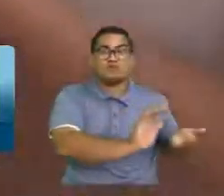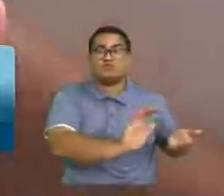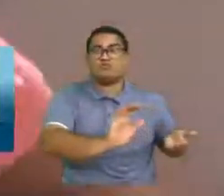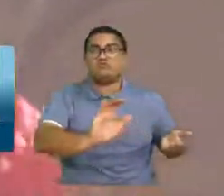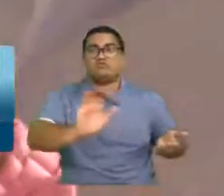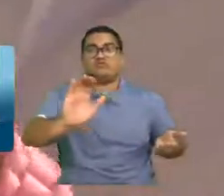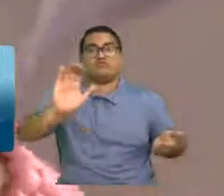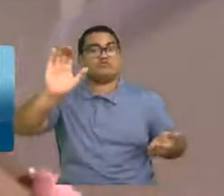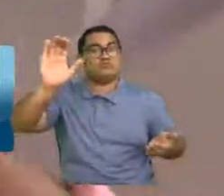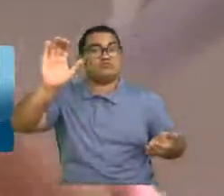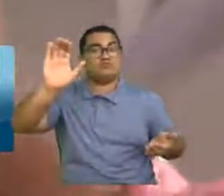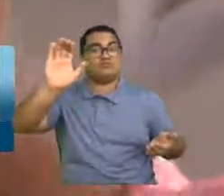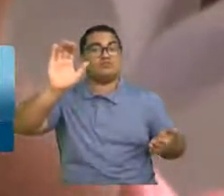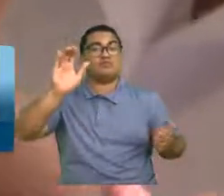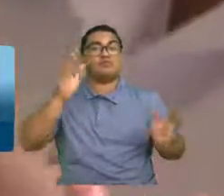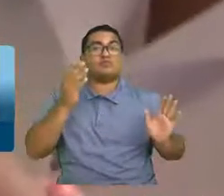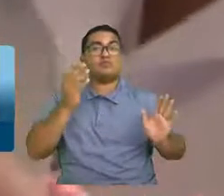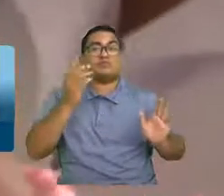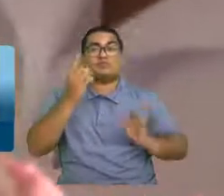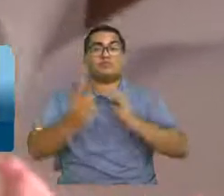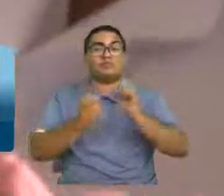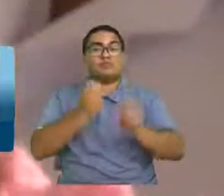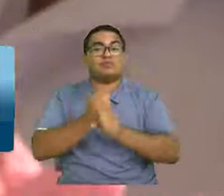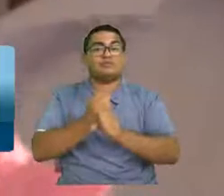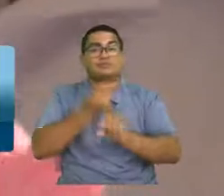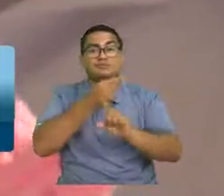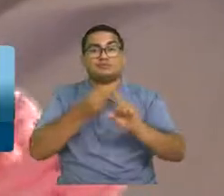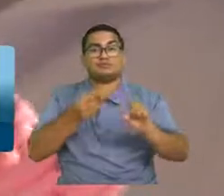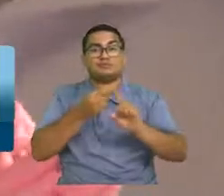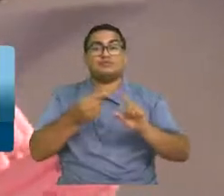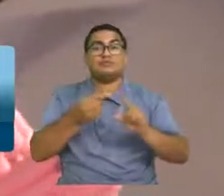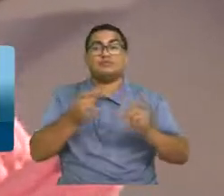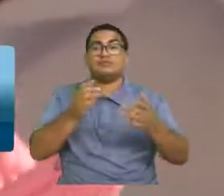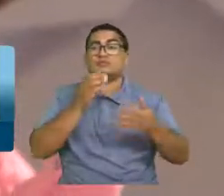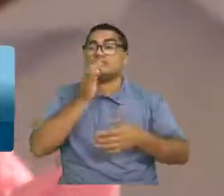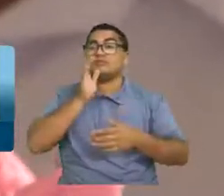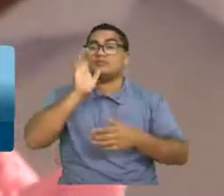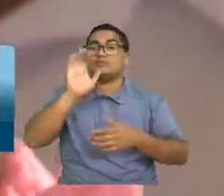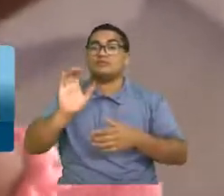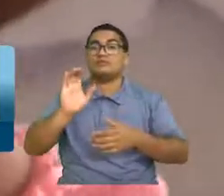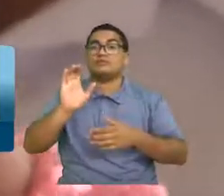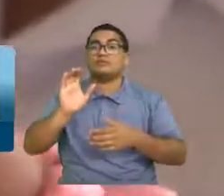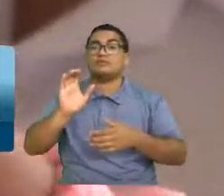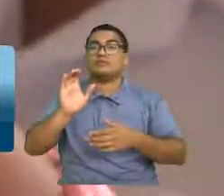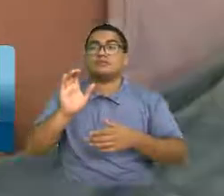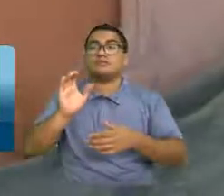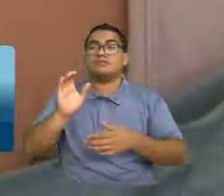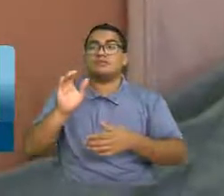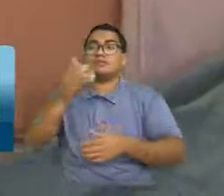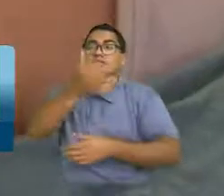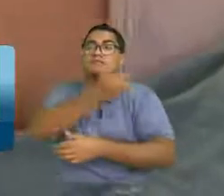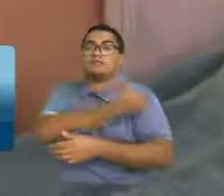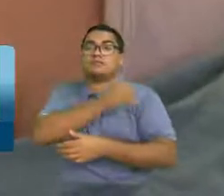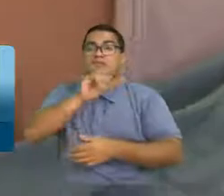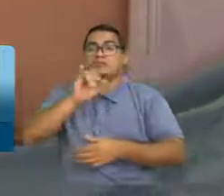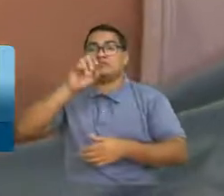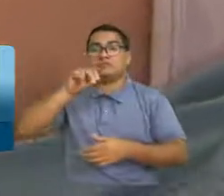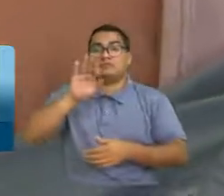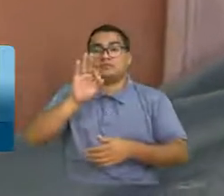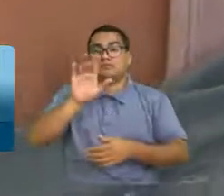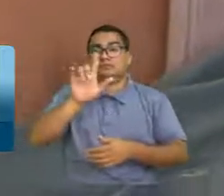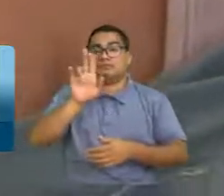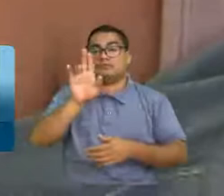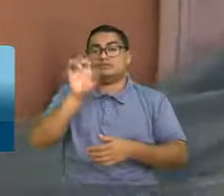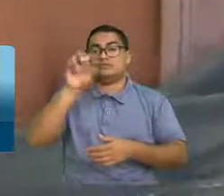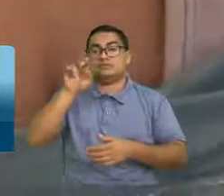medio, tiene que preocuparse entonces ahora de que el niño se le aplique la vacuna contra la influenza. Sí. Y la de la